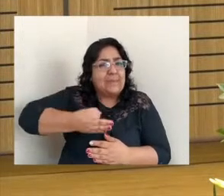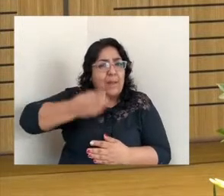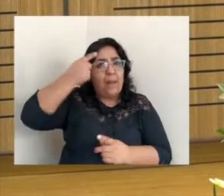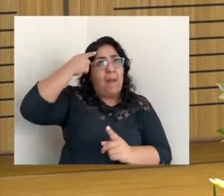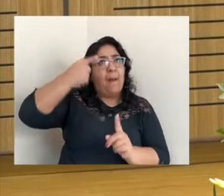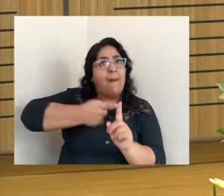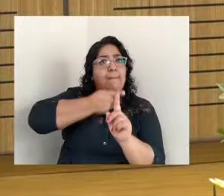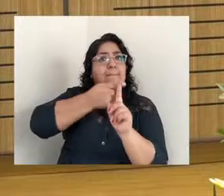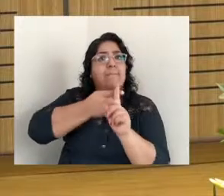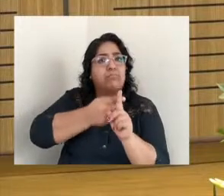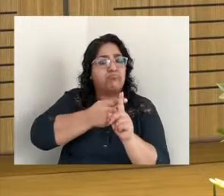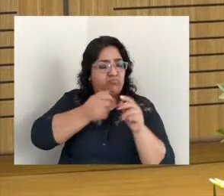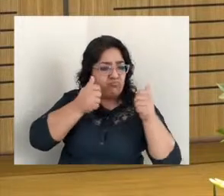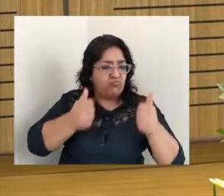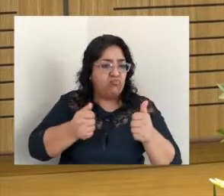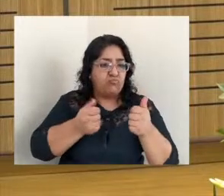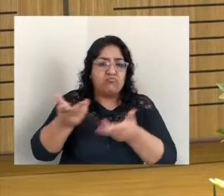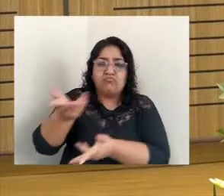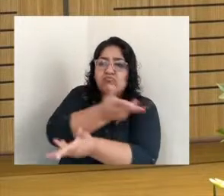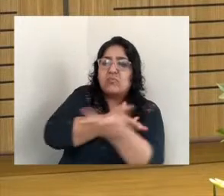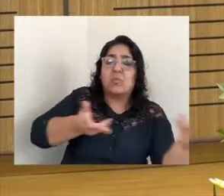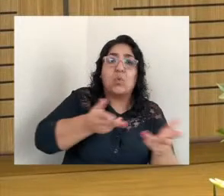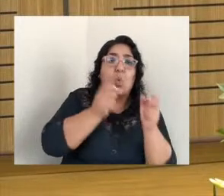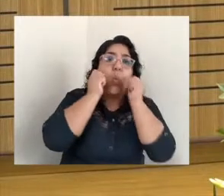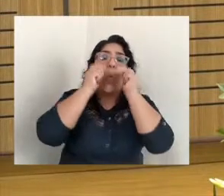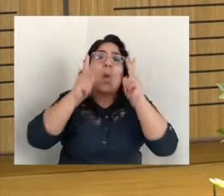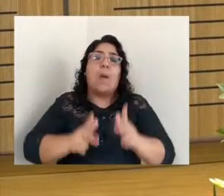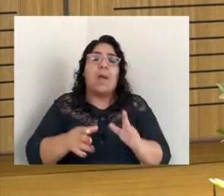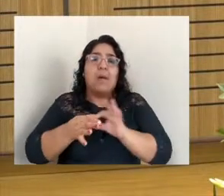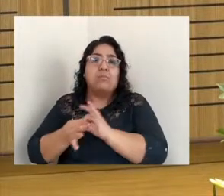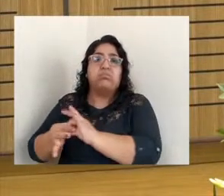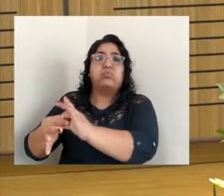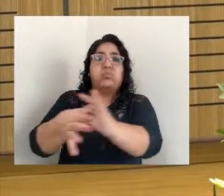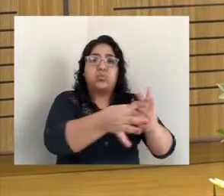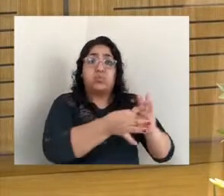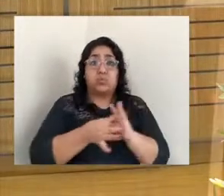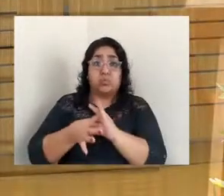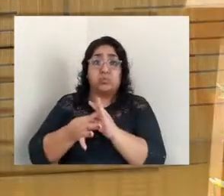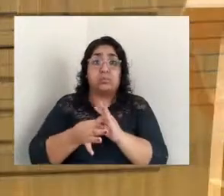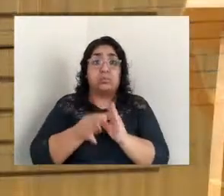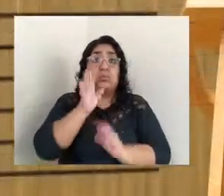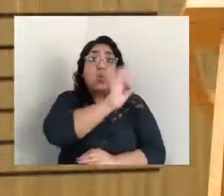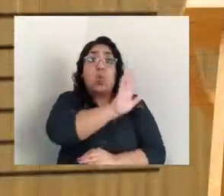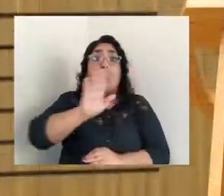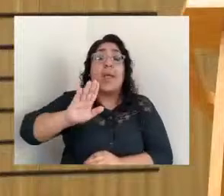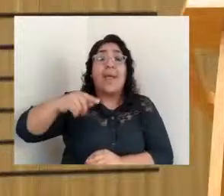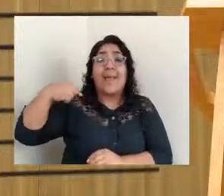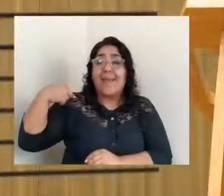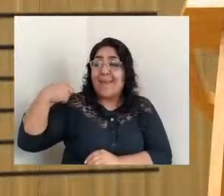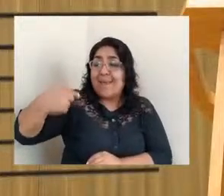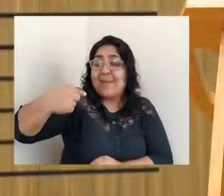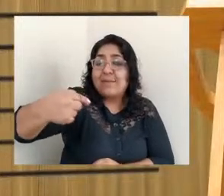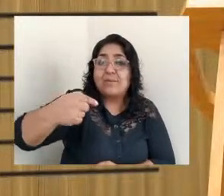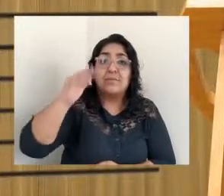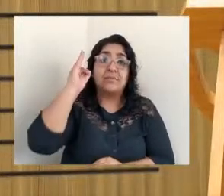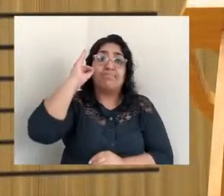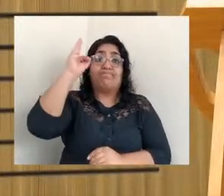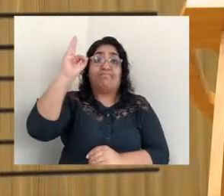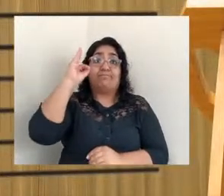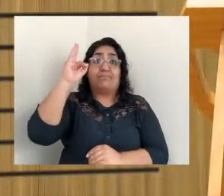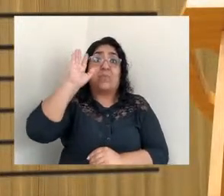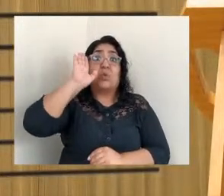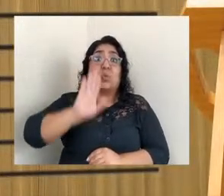con un sentido de colaboración, de humanismo y sobre todo de solidaridad. Ustedes son la generación testigo